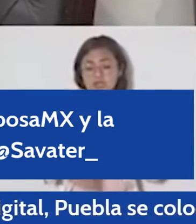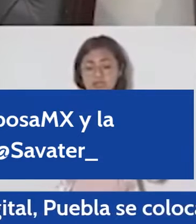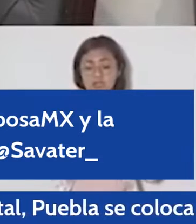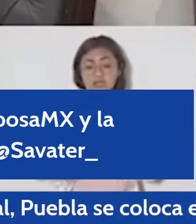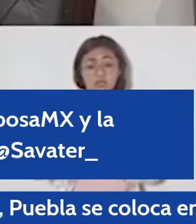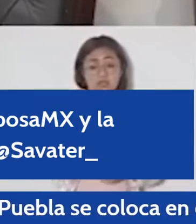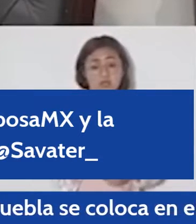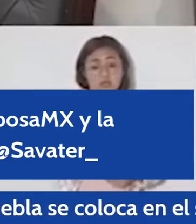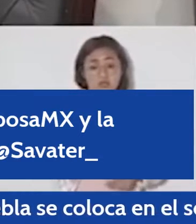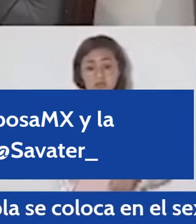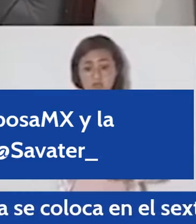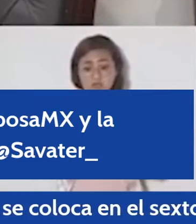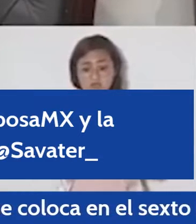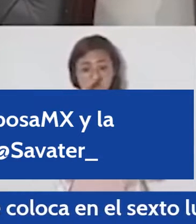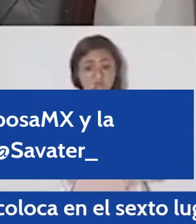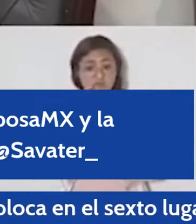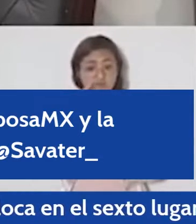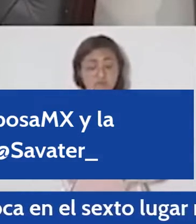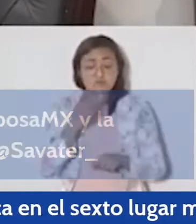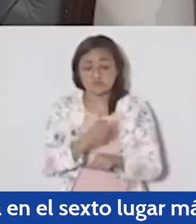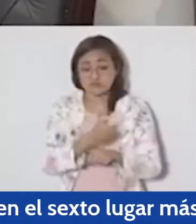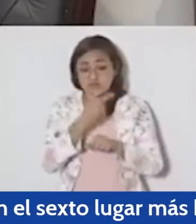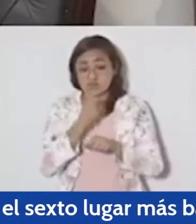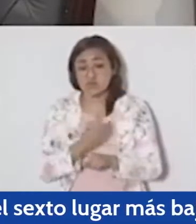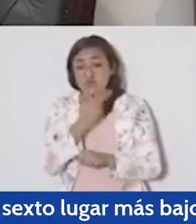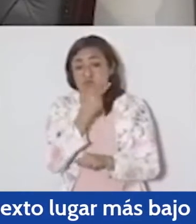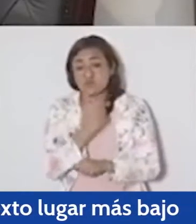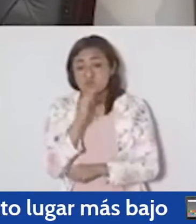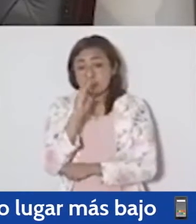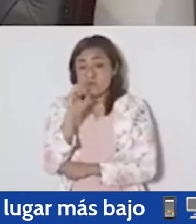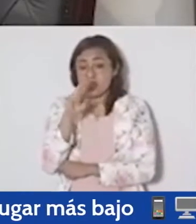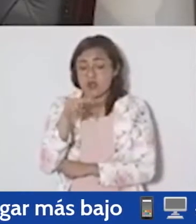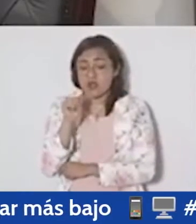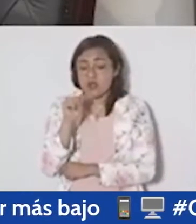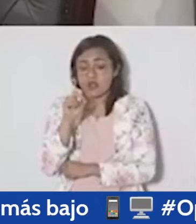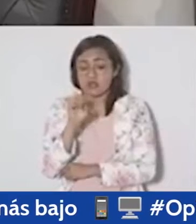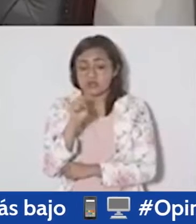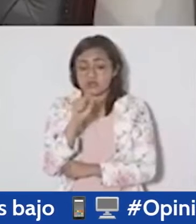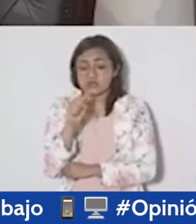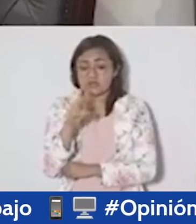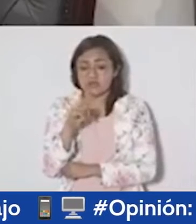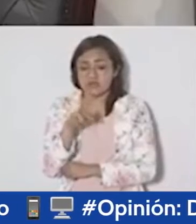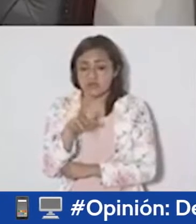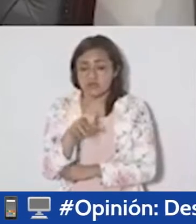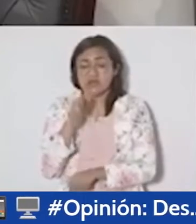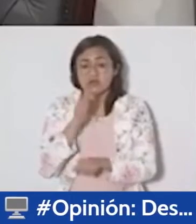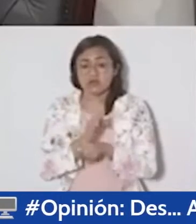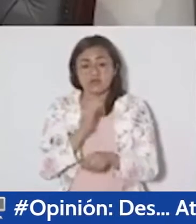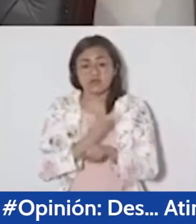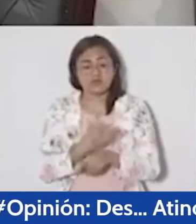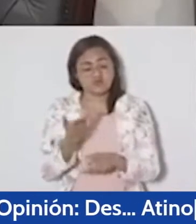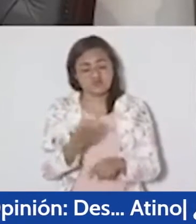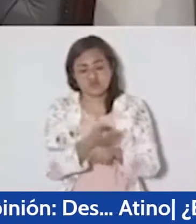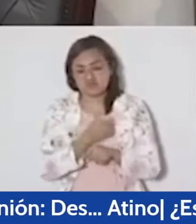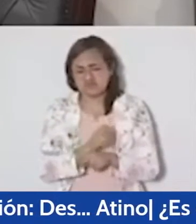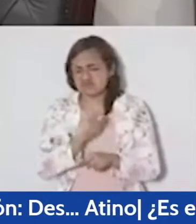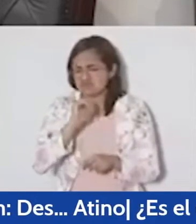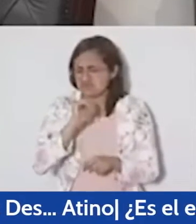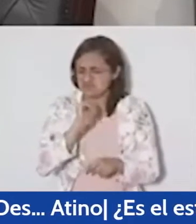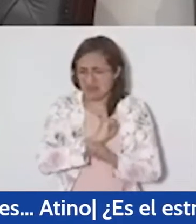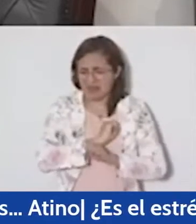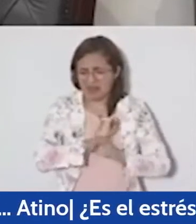del gobernador del estado de Puebla de invitar al doctor Fernando savater quien aceptó la invitación con mucho gusto para